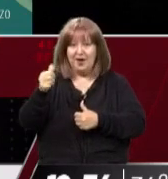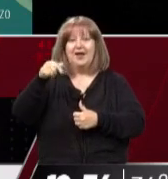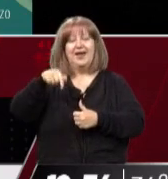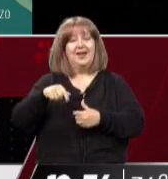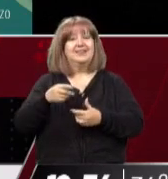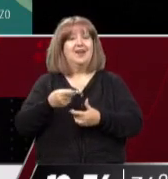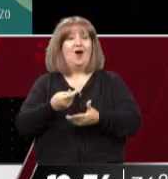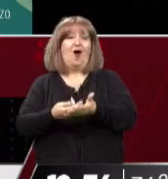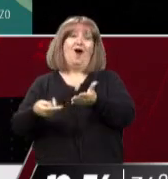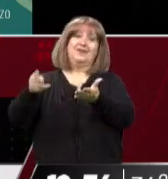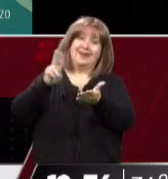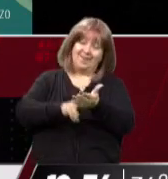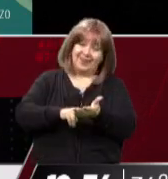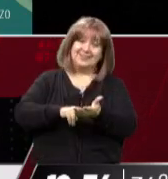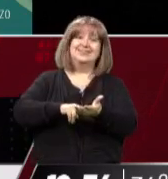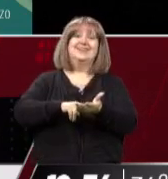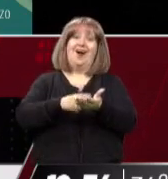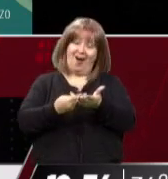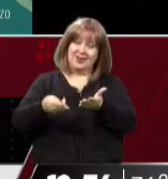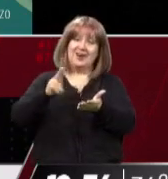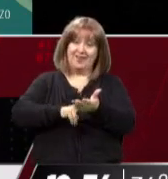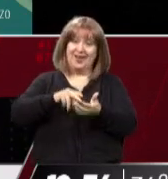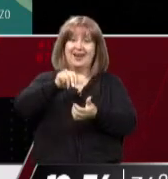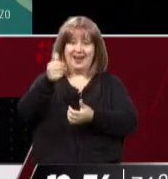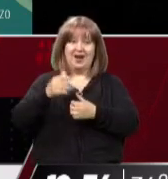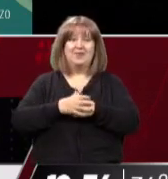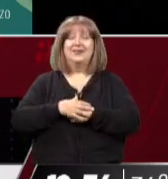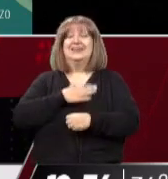año es la segunda muy vez. Bien, segunda vez consecutiva.